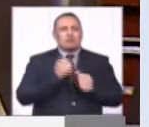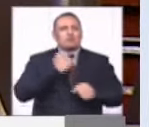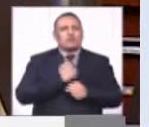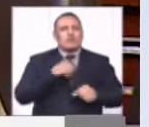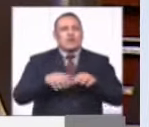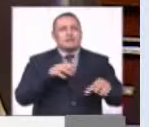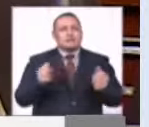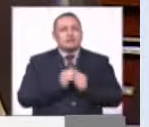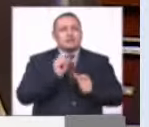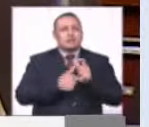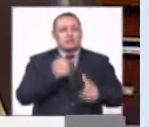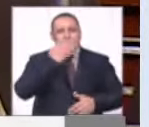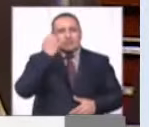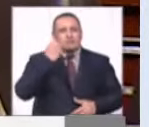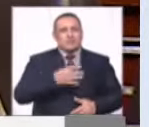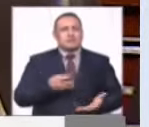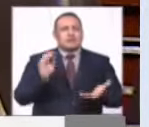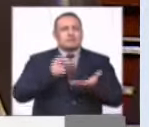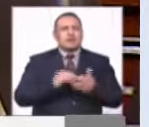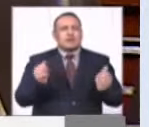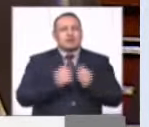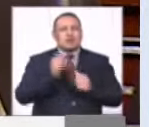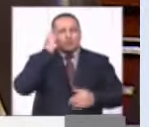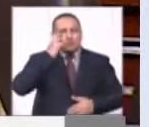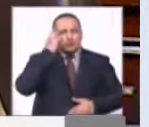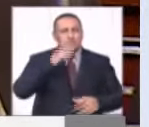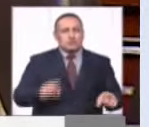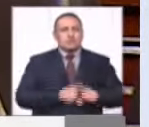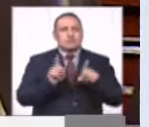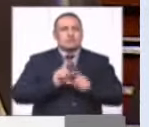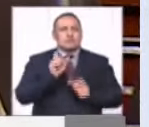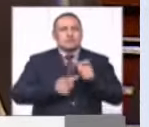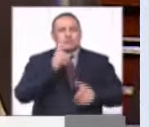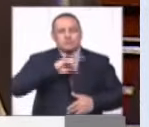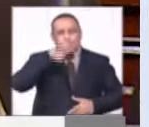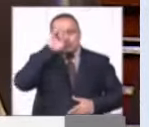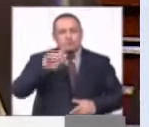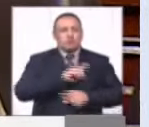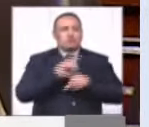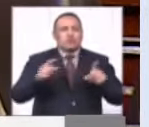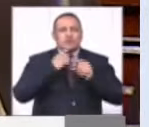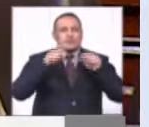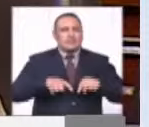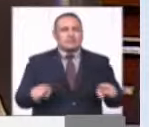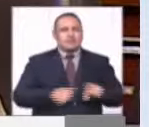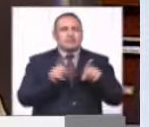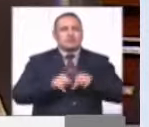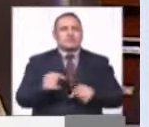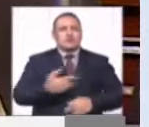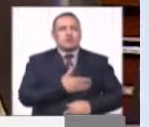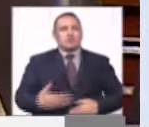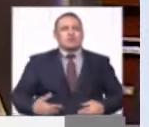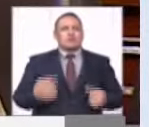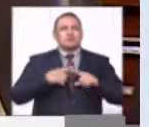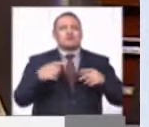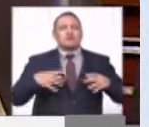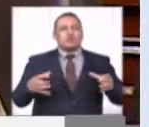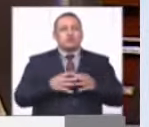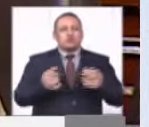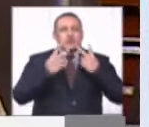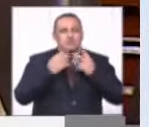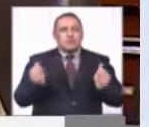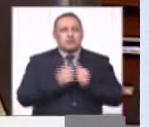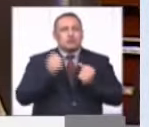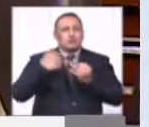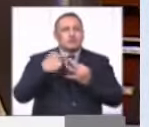que la población desprecie cada día más a los políticos. Y los peruanos no merecemos esta clase de gobernantes. Somos un país de